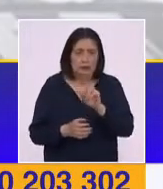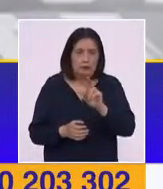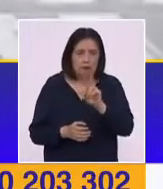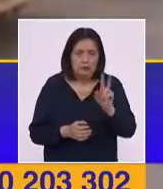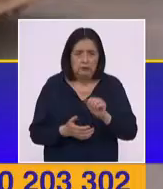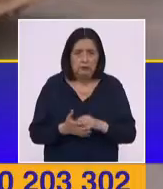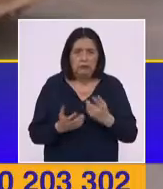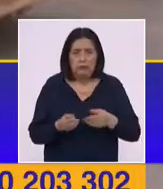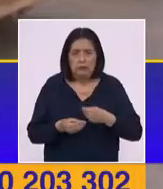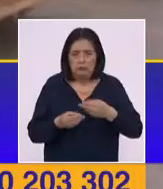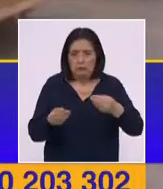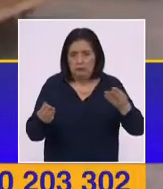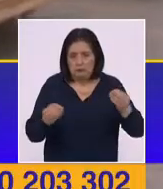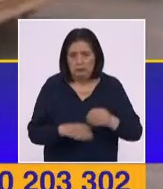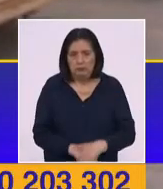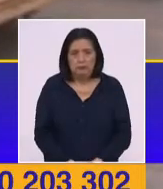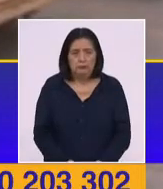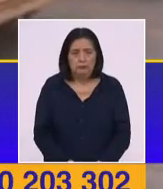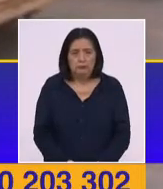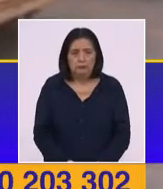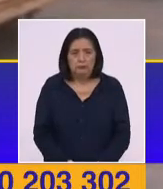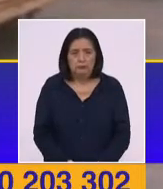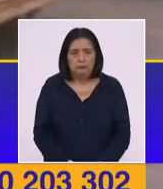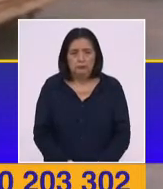2022 para distribuir.